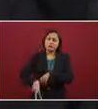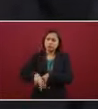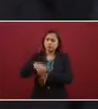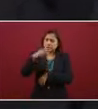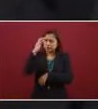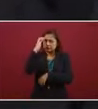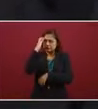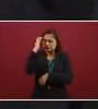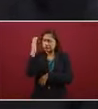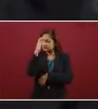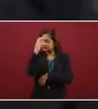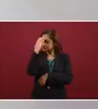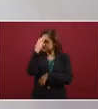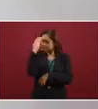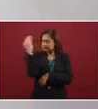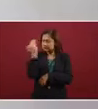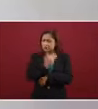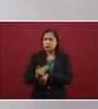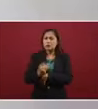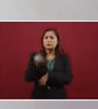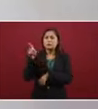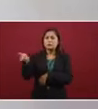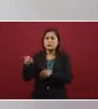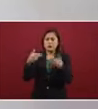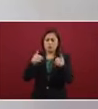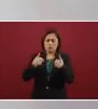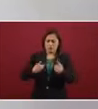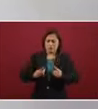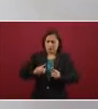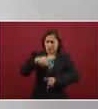horrendo, inhumano,